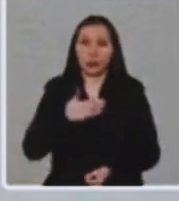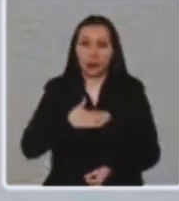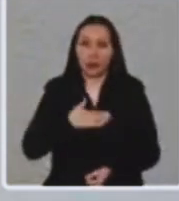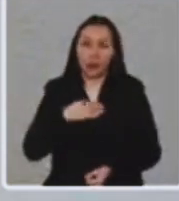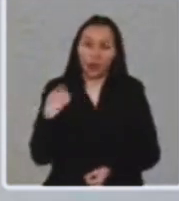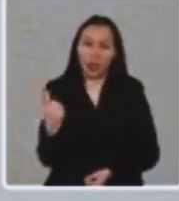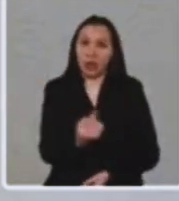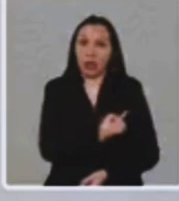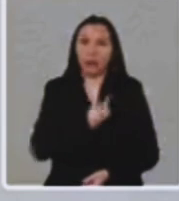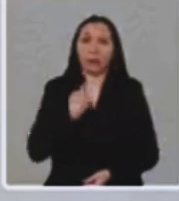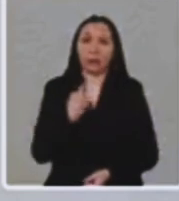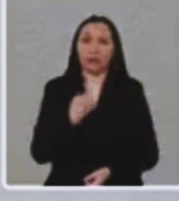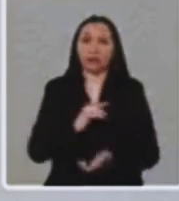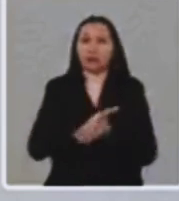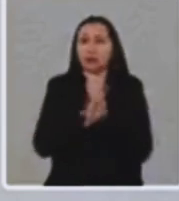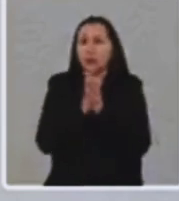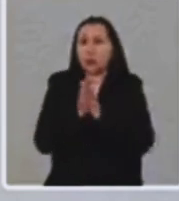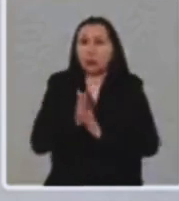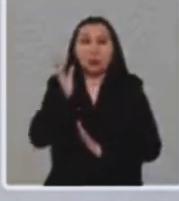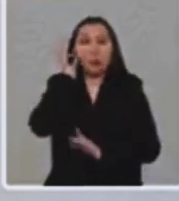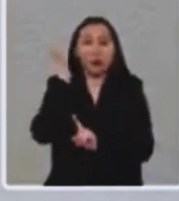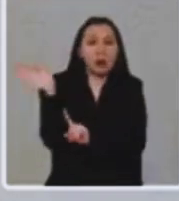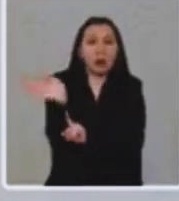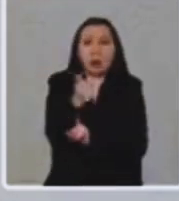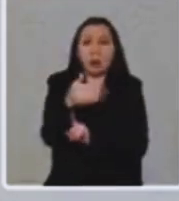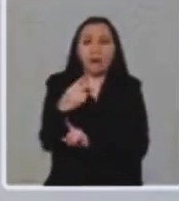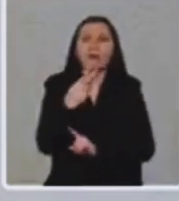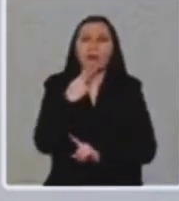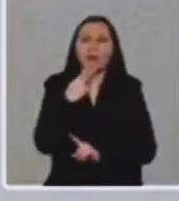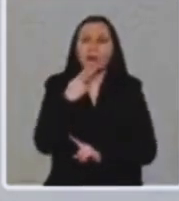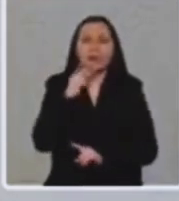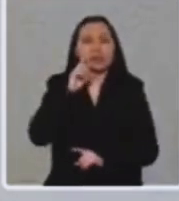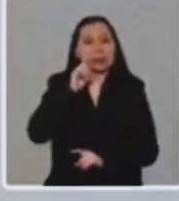Queremos que todas las mujeres de nuestra patria vivan una